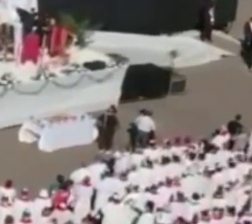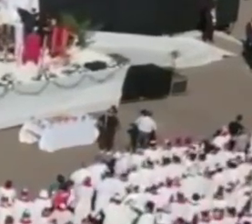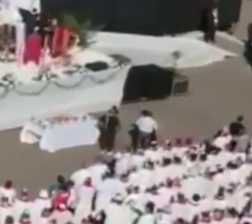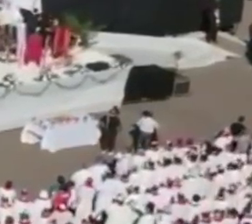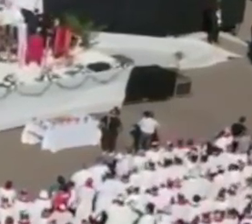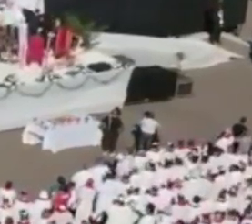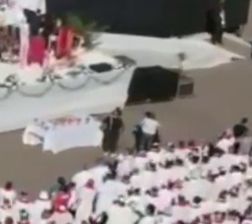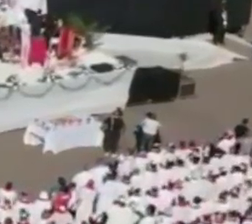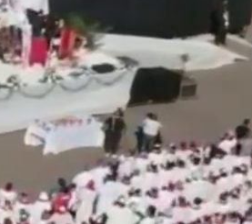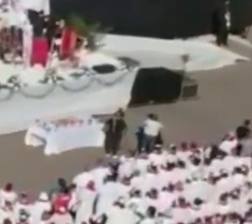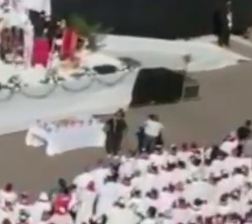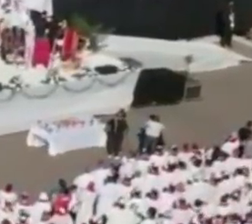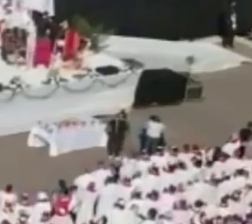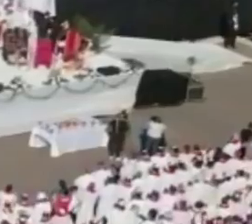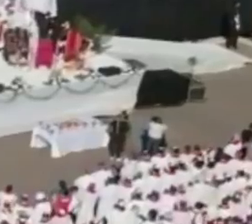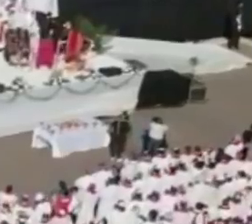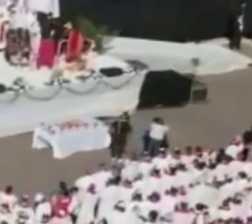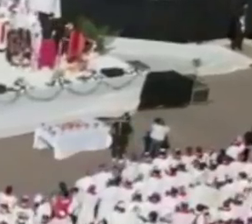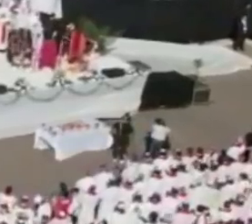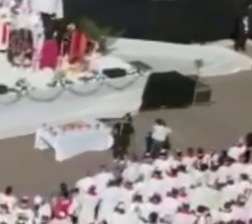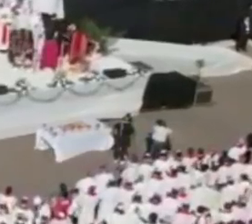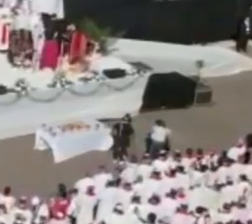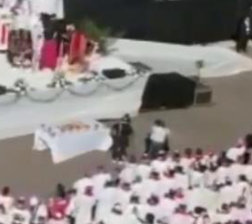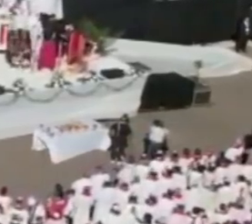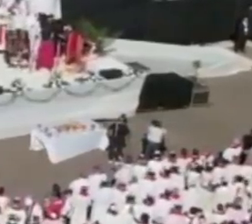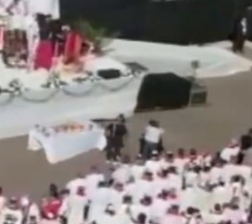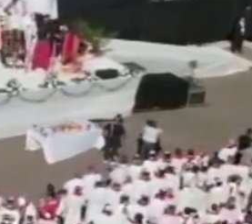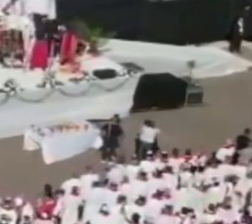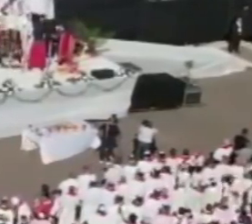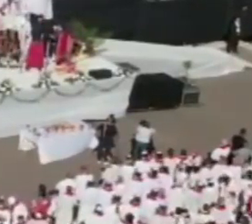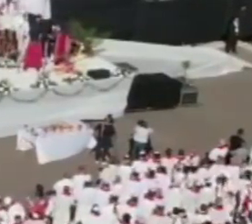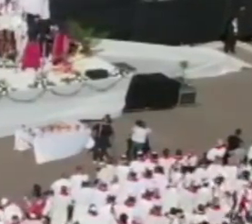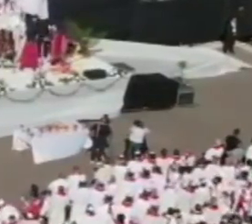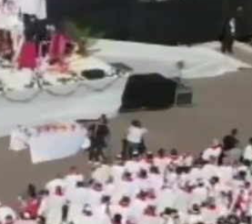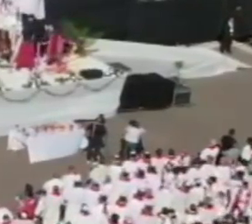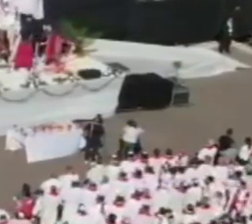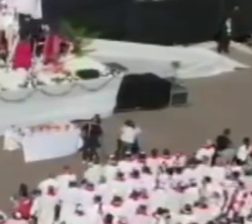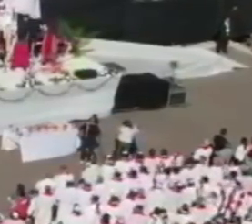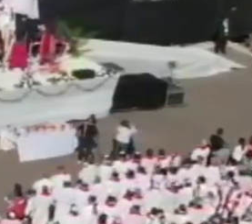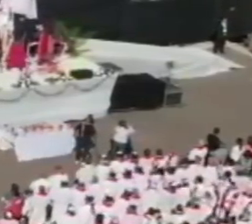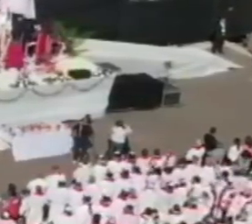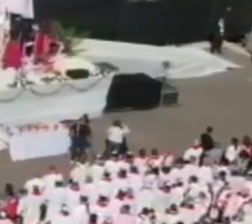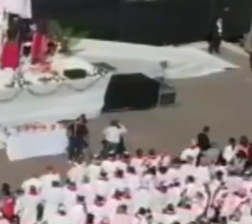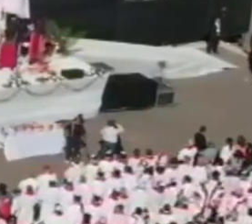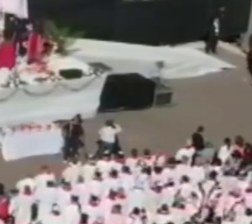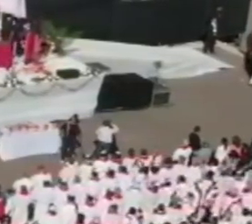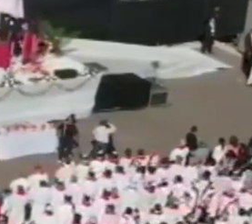para impulsarlos hacia la plena realización del mensaje evangélico.